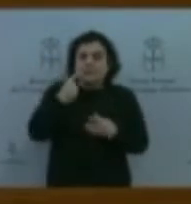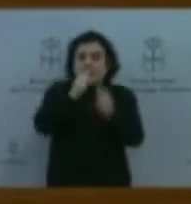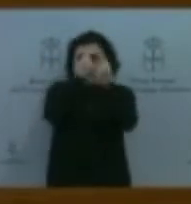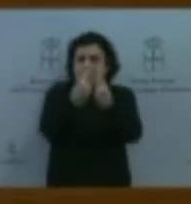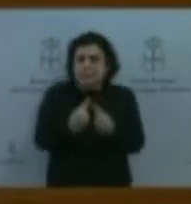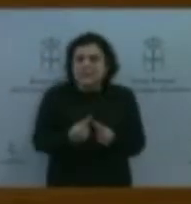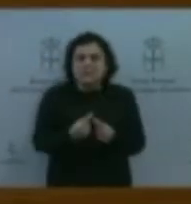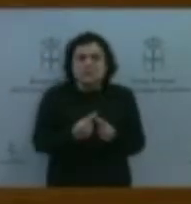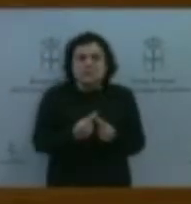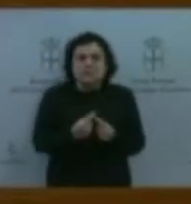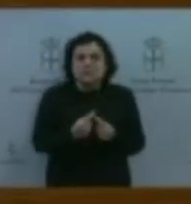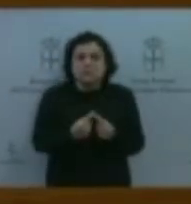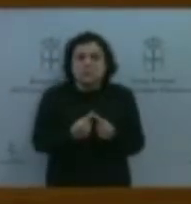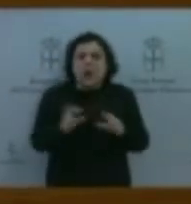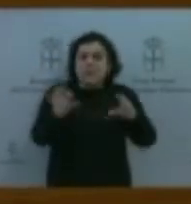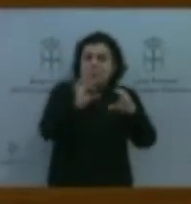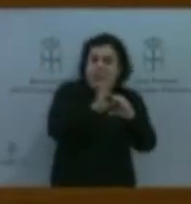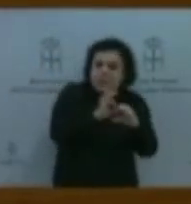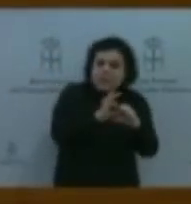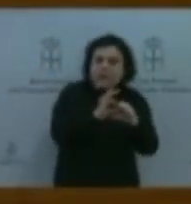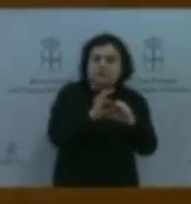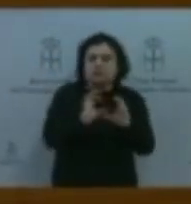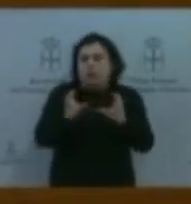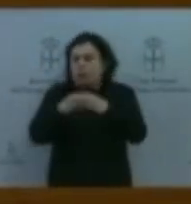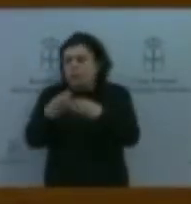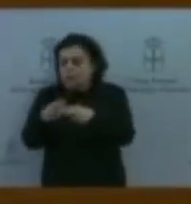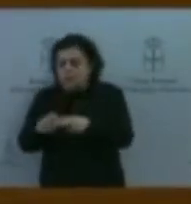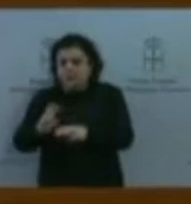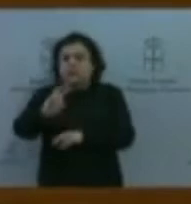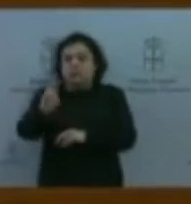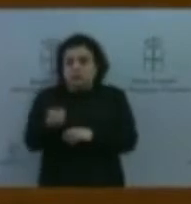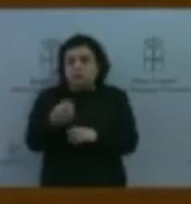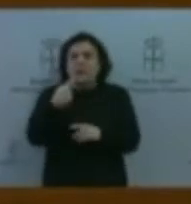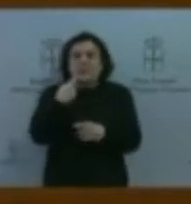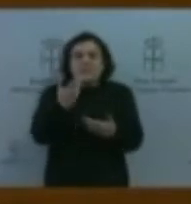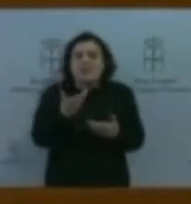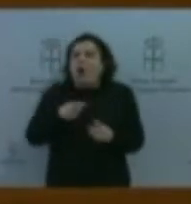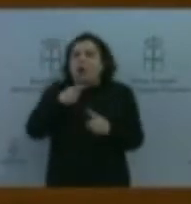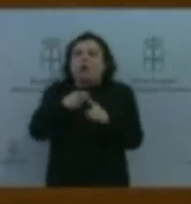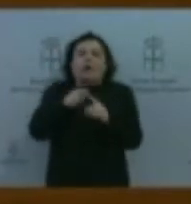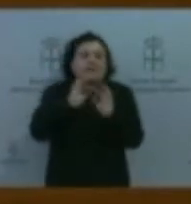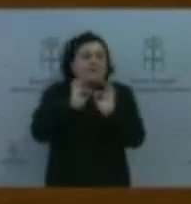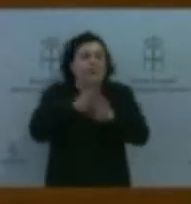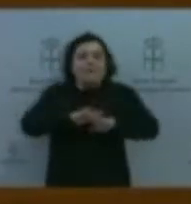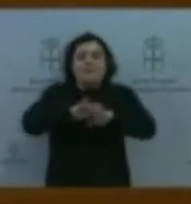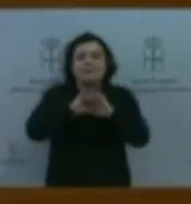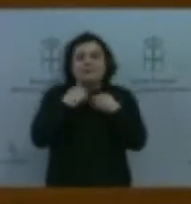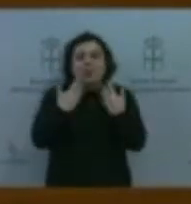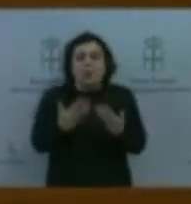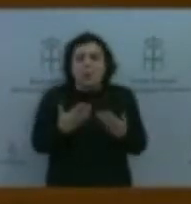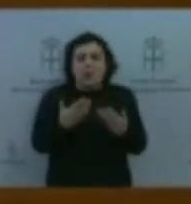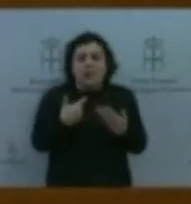fuerzas políticas, donde decían que su objetivo era que no se produjesen los presupuestos con Podemos y con Izquierda